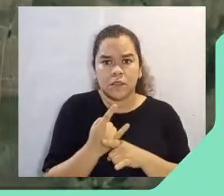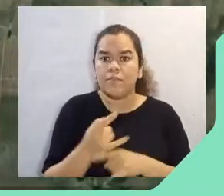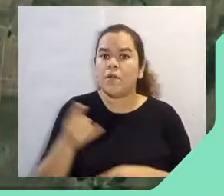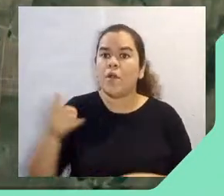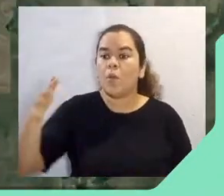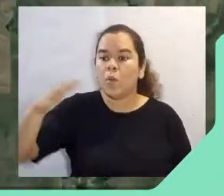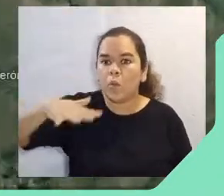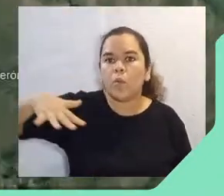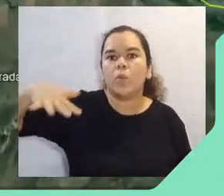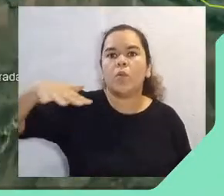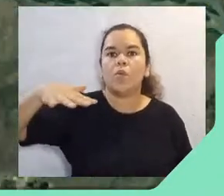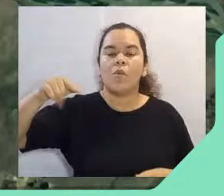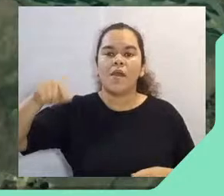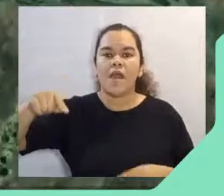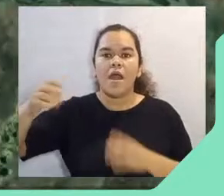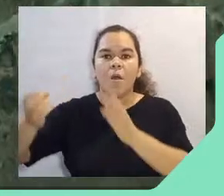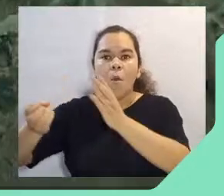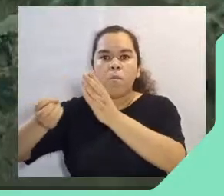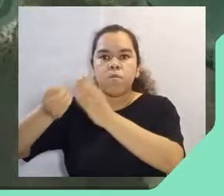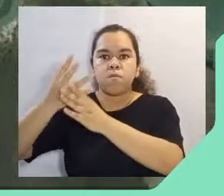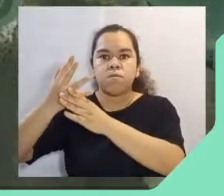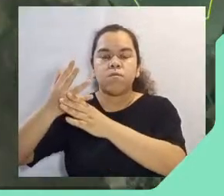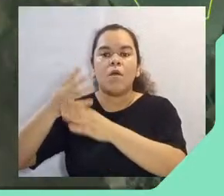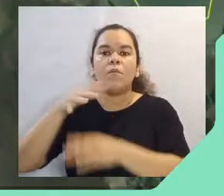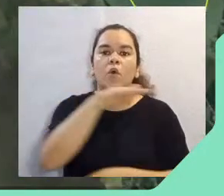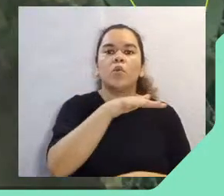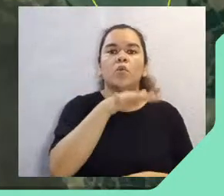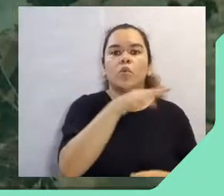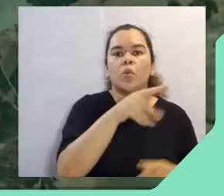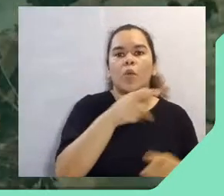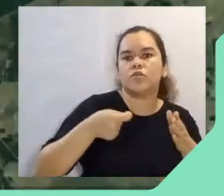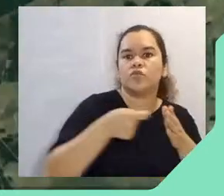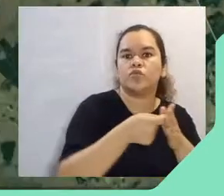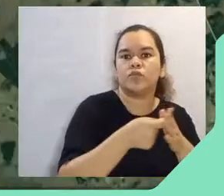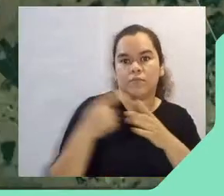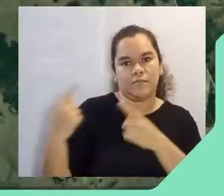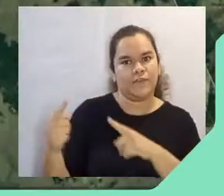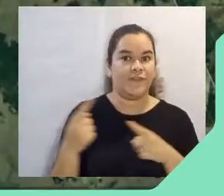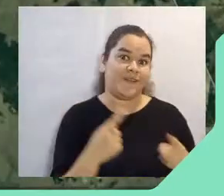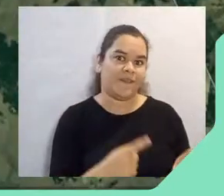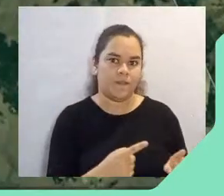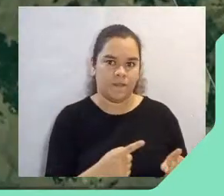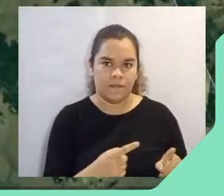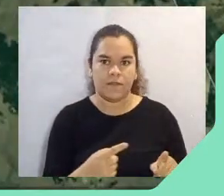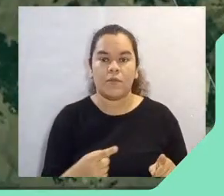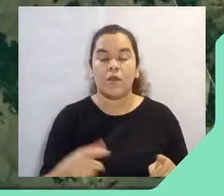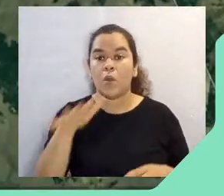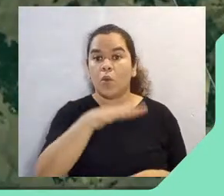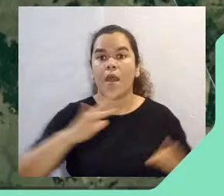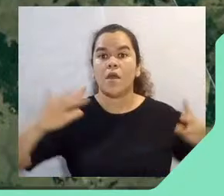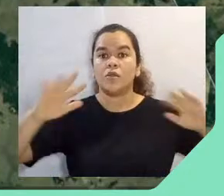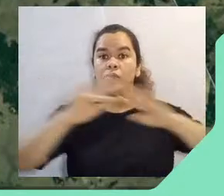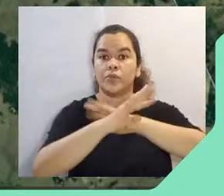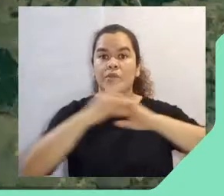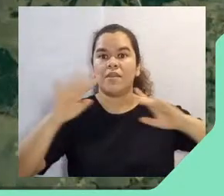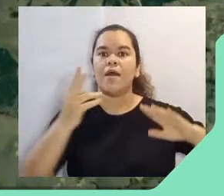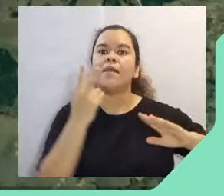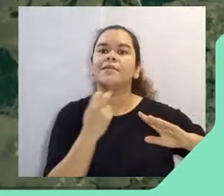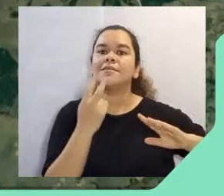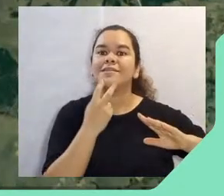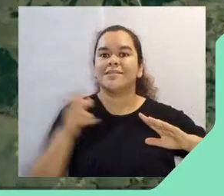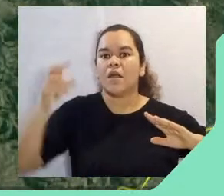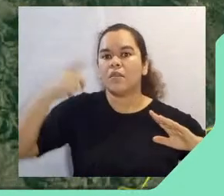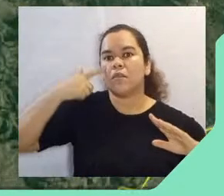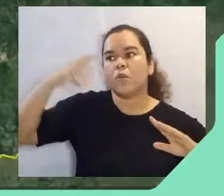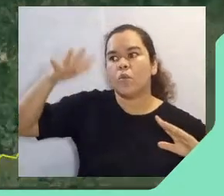de energía no coincidieron con los centros de consumo. Las ciudades ya existían antes de que nos llegue la energía eléctrica. Y acá